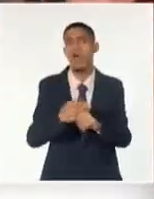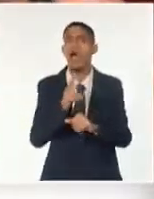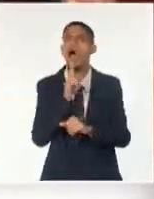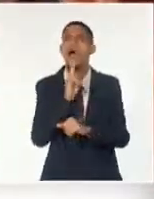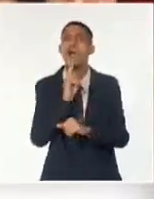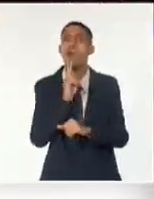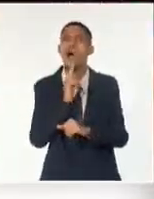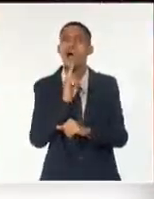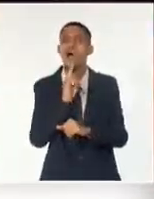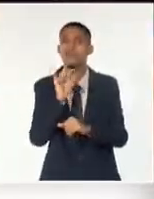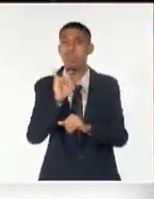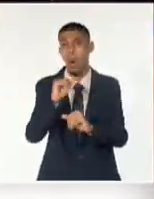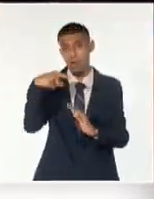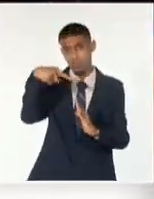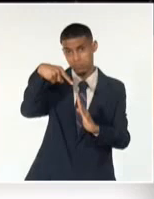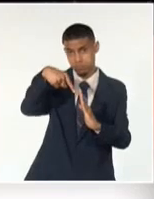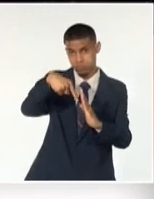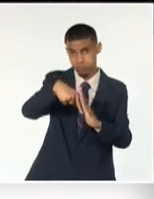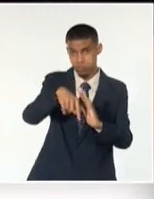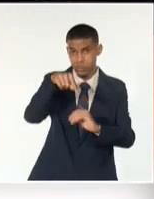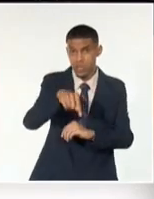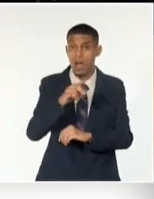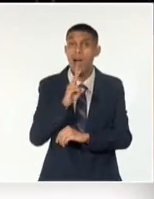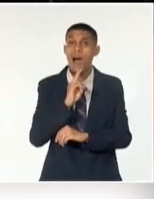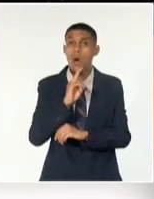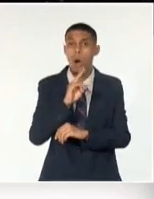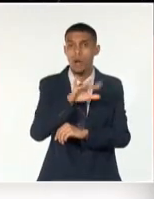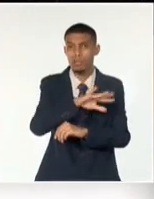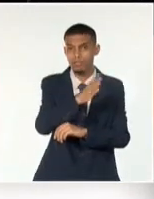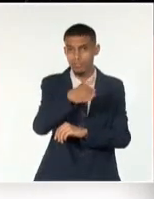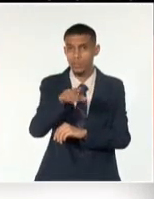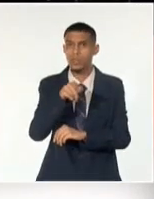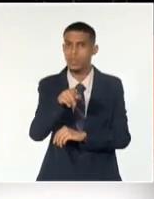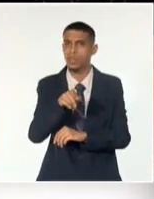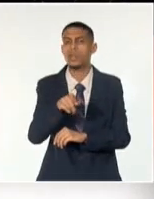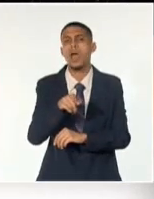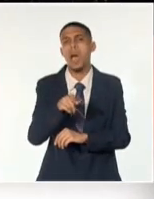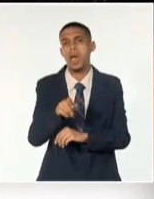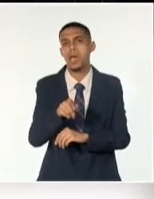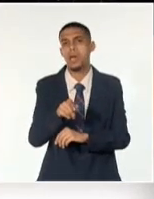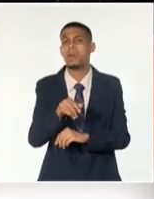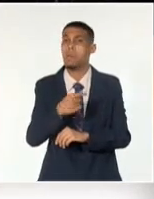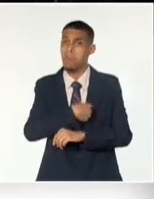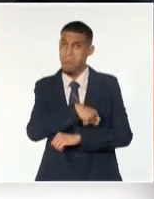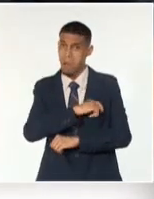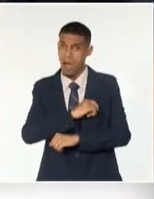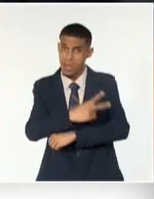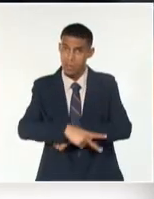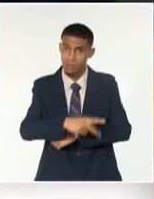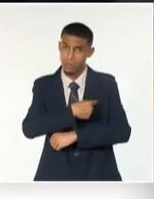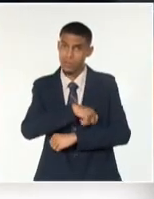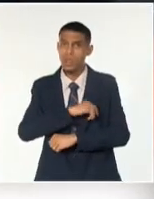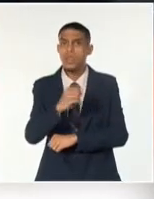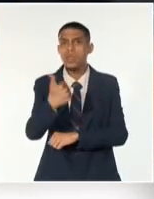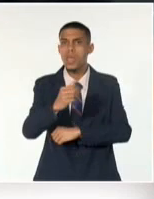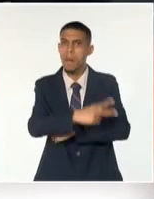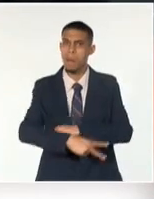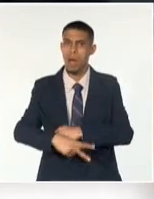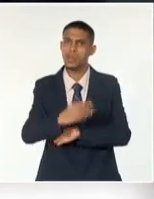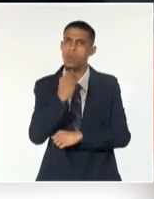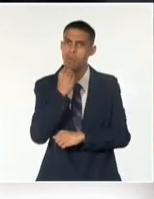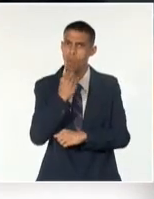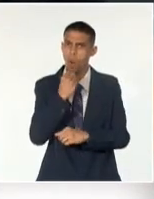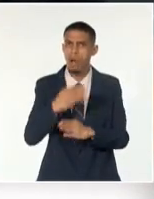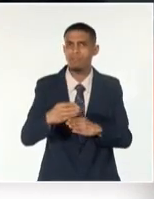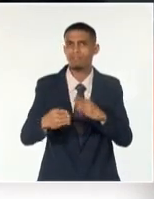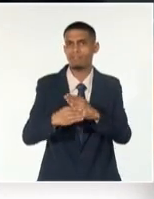Océano Atlántico. Con el lanzamiento del Miura 1, España se suma al reducido grupo de 10 países capaces no solo de